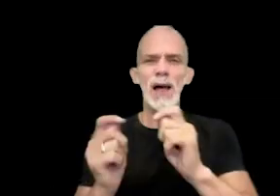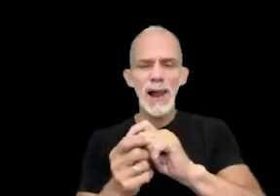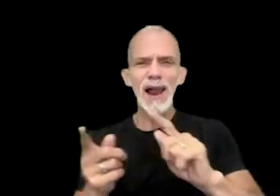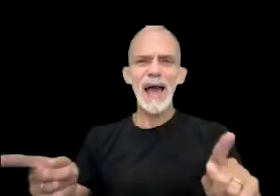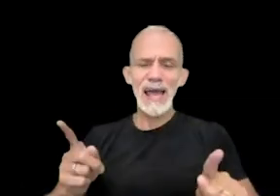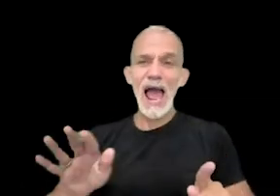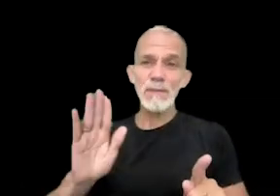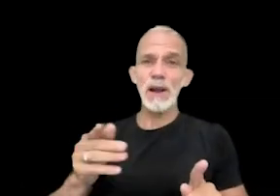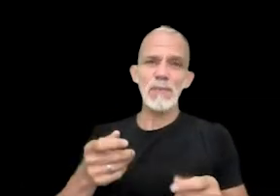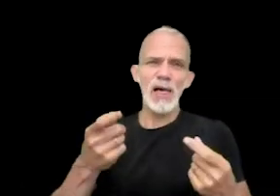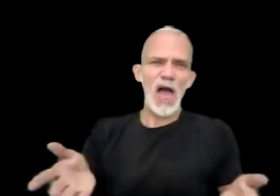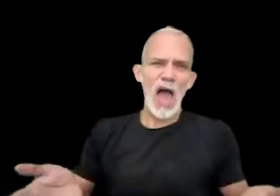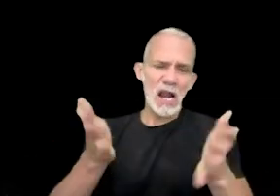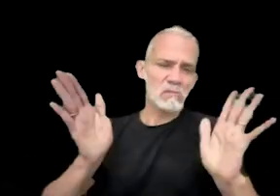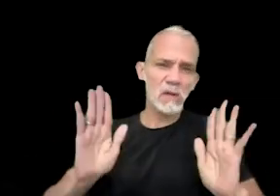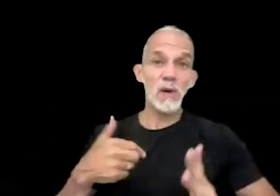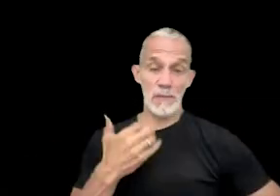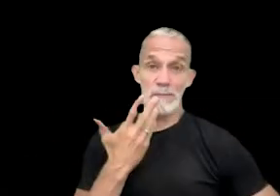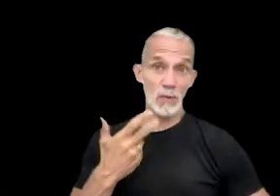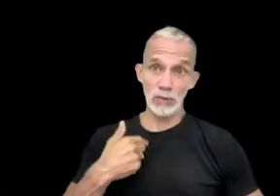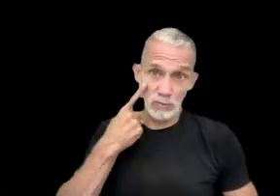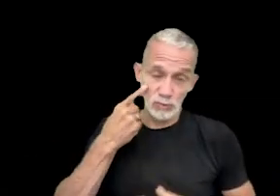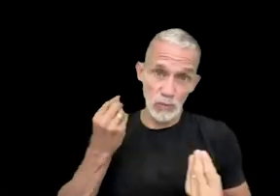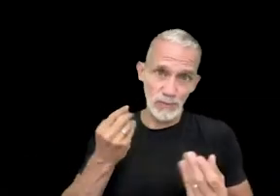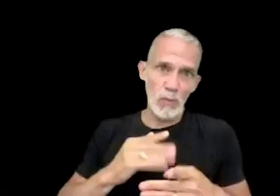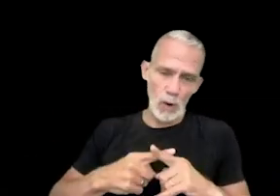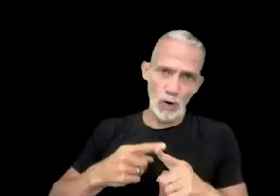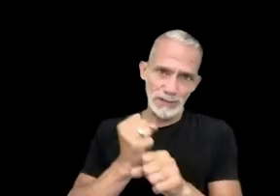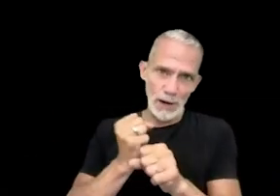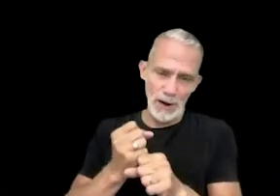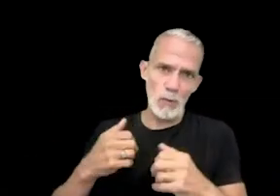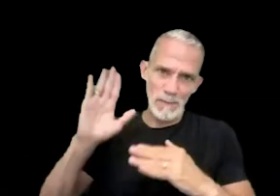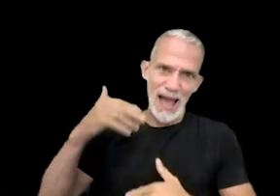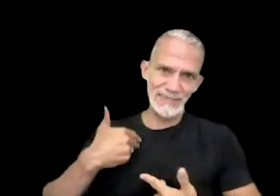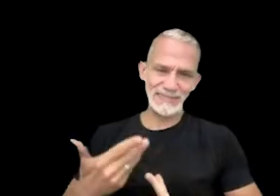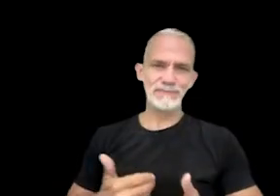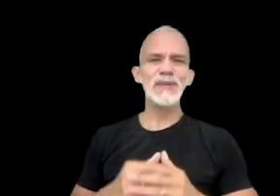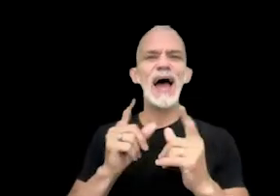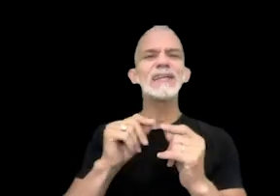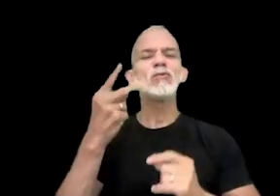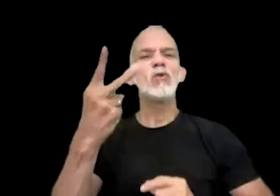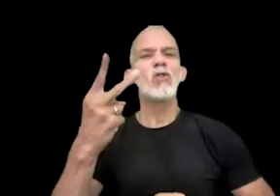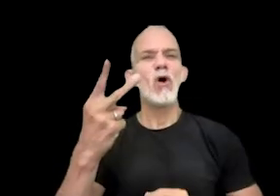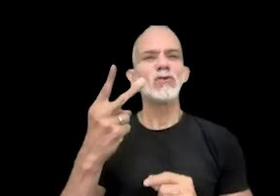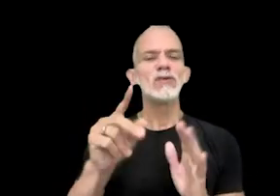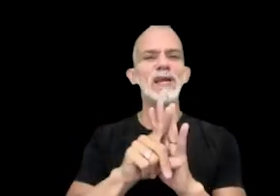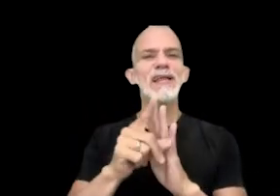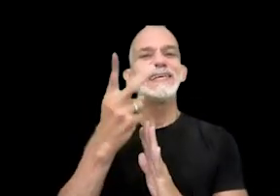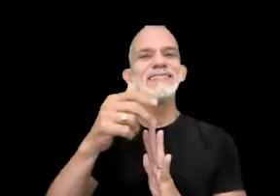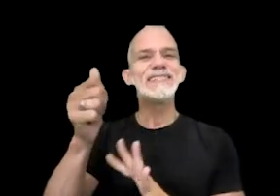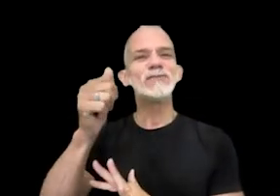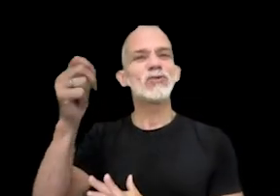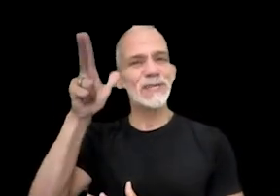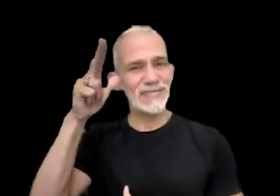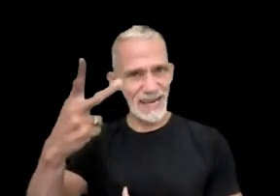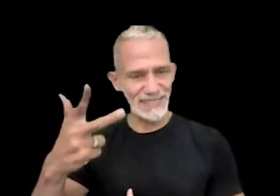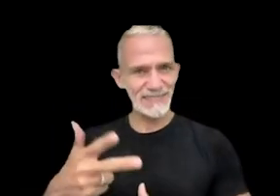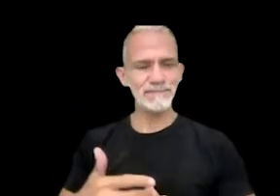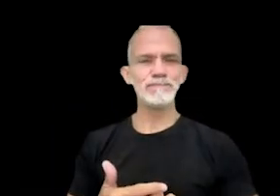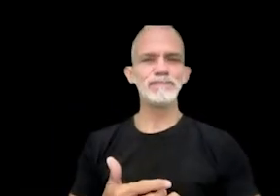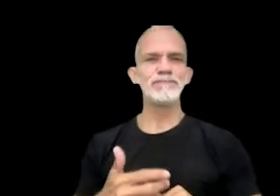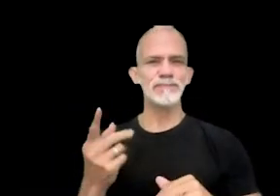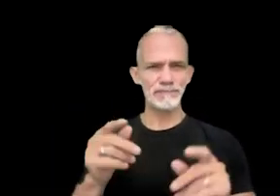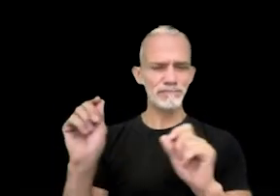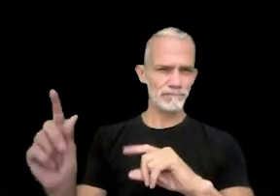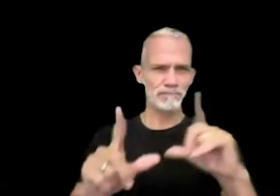al contribuyente, con lo cual a mí me encanta porque yo vivo de eso, ¿no? Es el artículo 2 de la ley 1183. Vamos a la